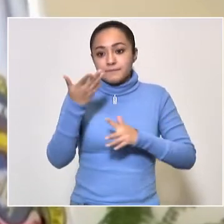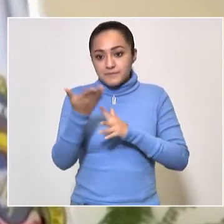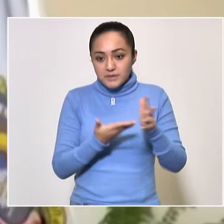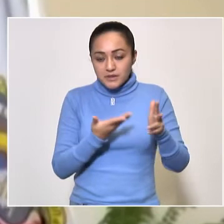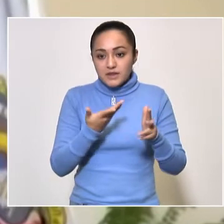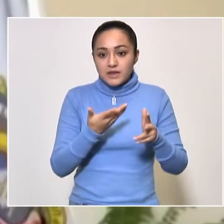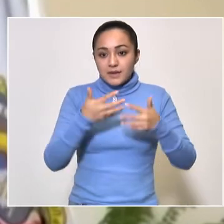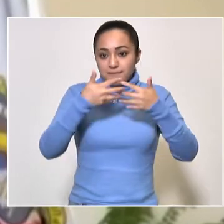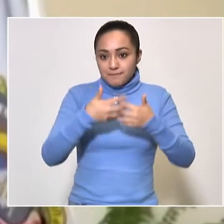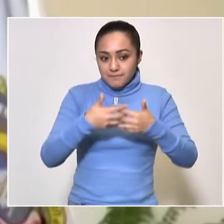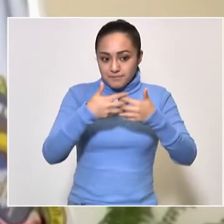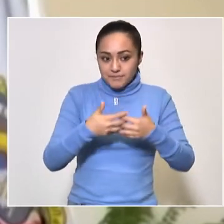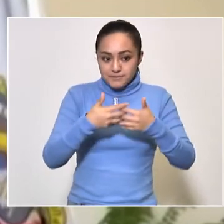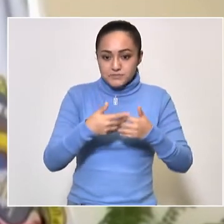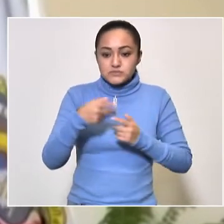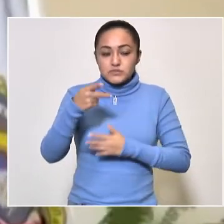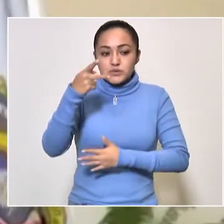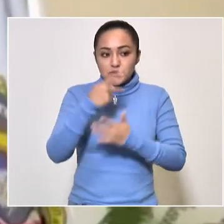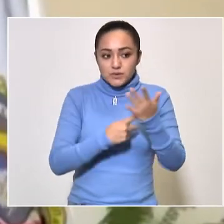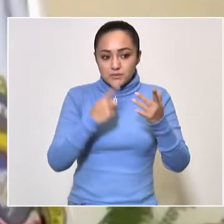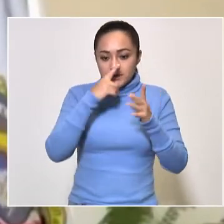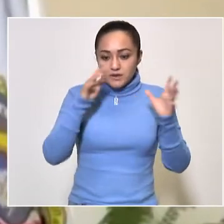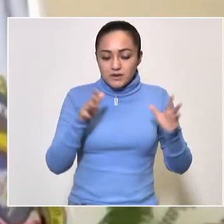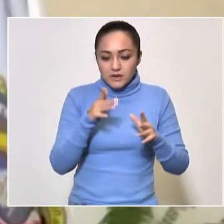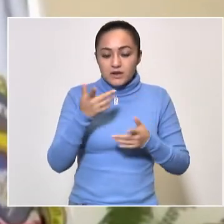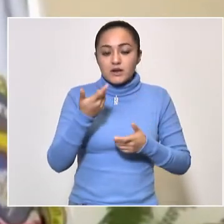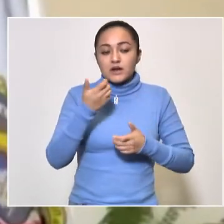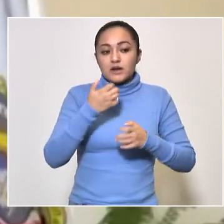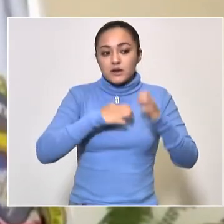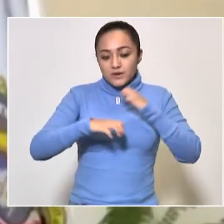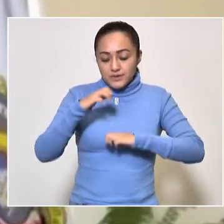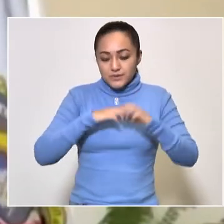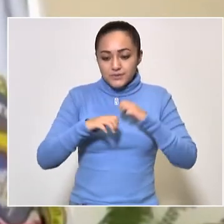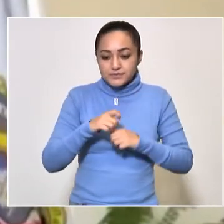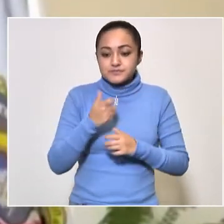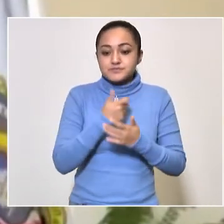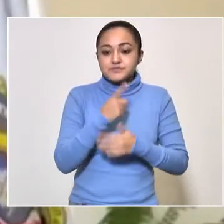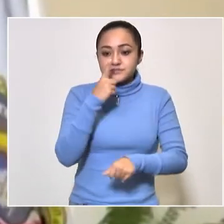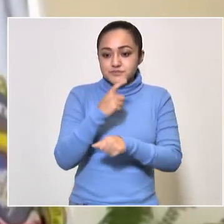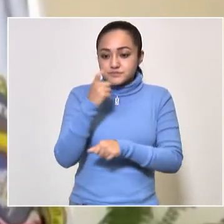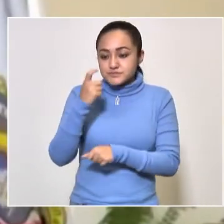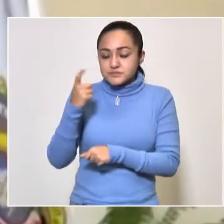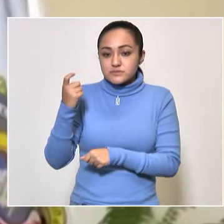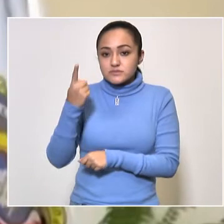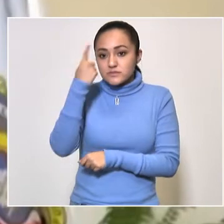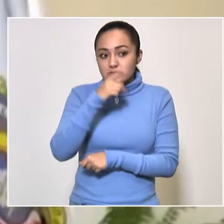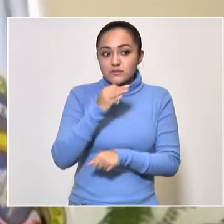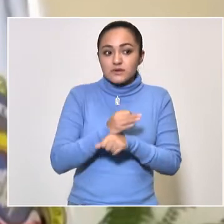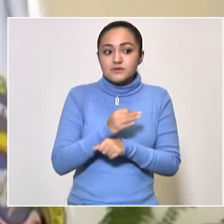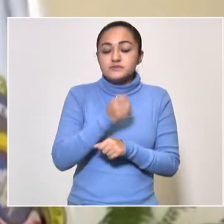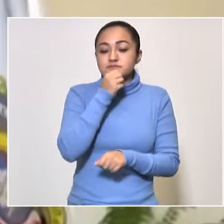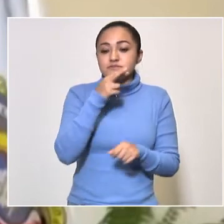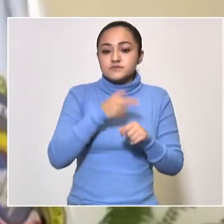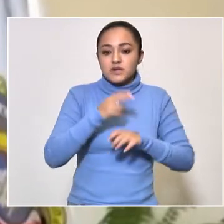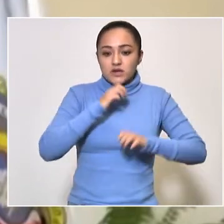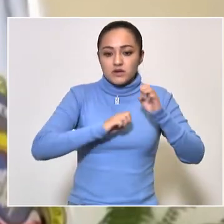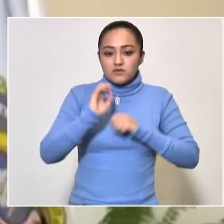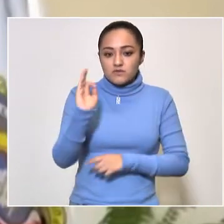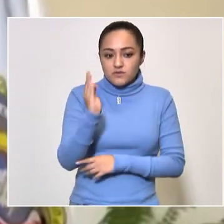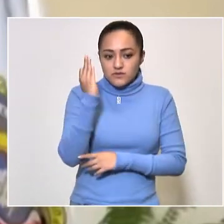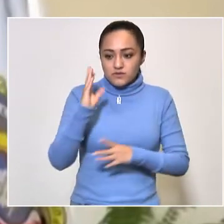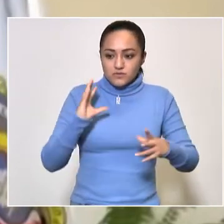empresas. Y el programa de reactivación económica peso a peso entre el gobierno del estado y la Secretaría de Economía